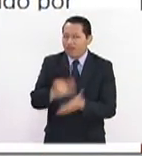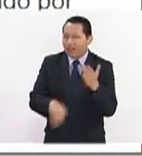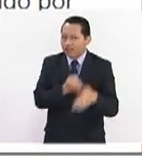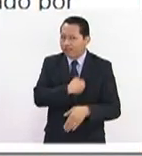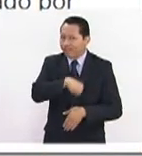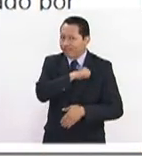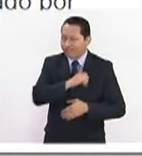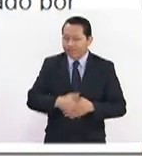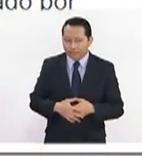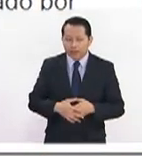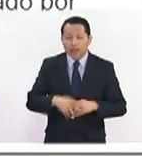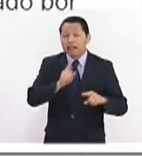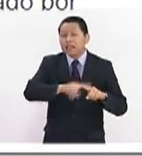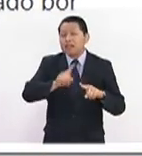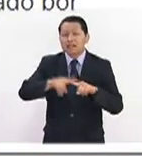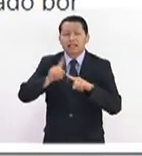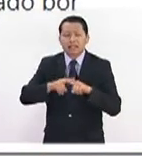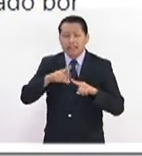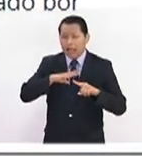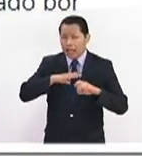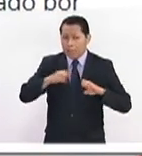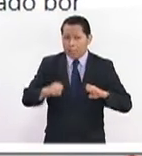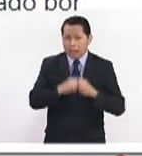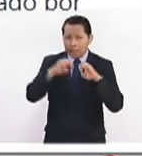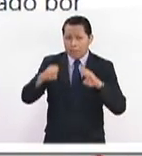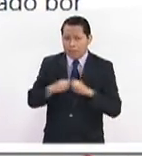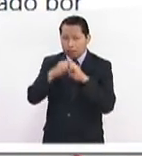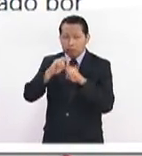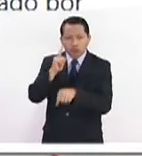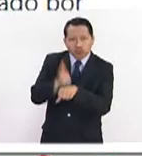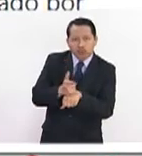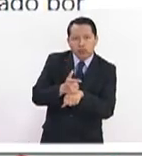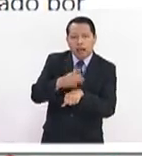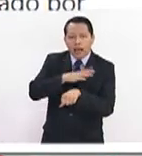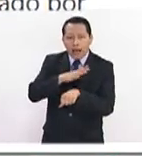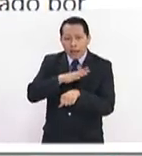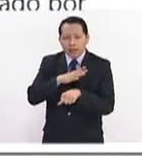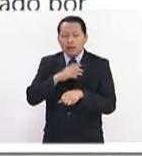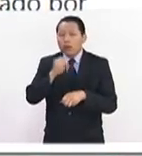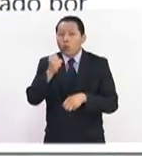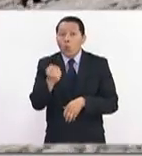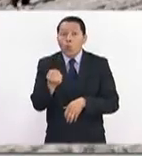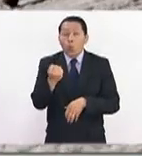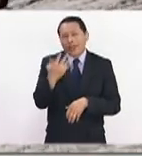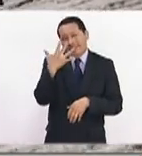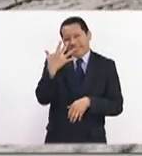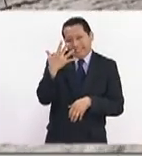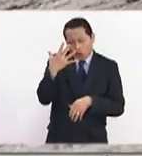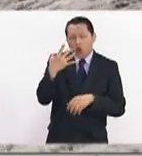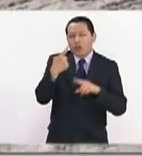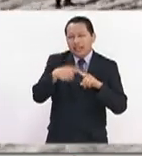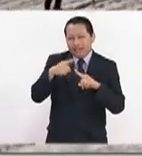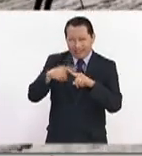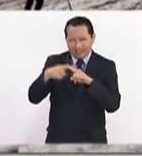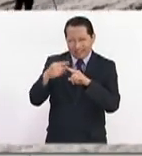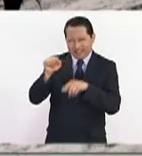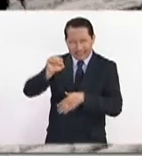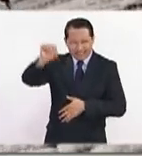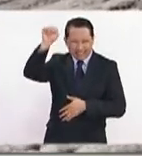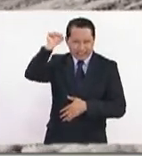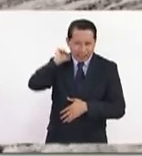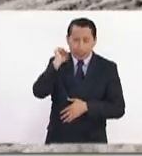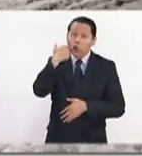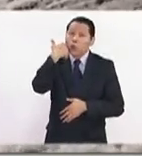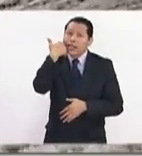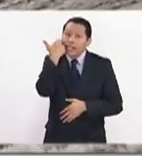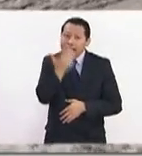Diversos elementos de corporaciones de auxilio localizaron a 5 de 4 excursionistas estadounidenses que se accidentaron el sábado al